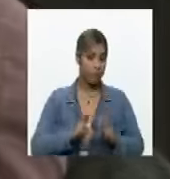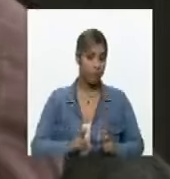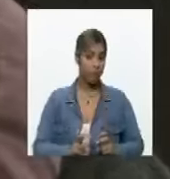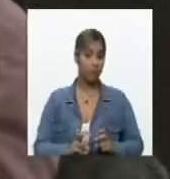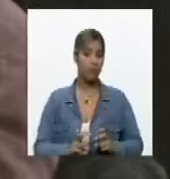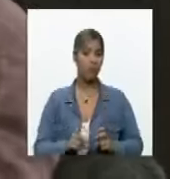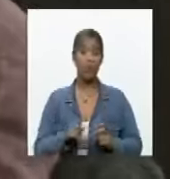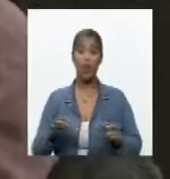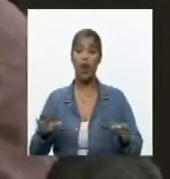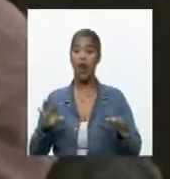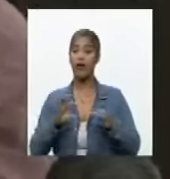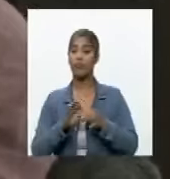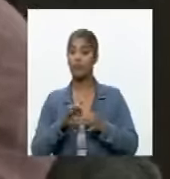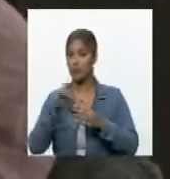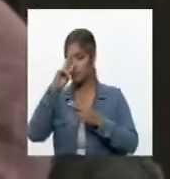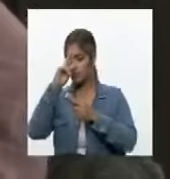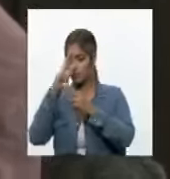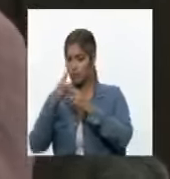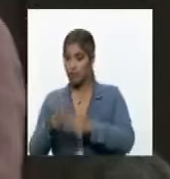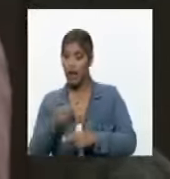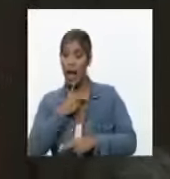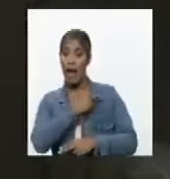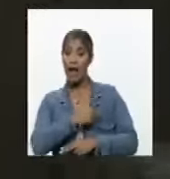Era una mezcla de admiración religiosa